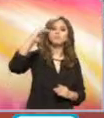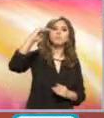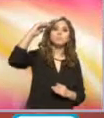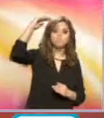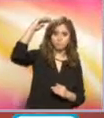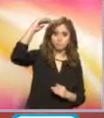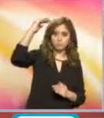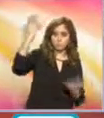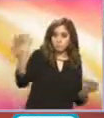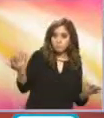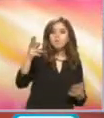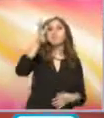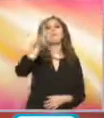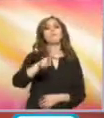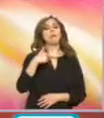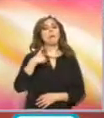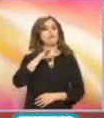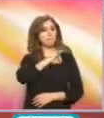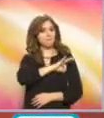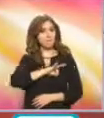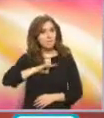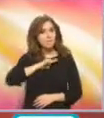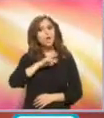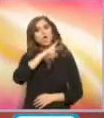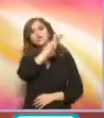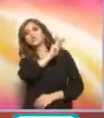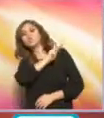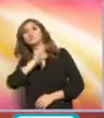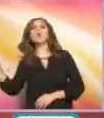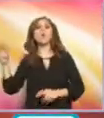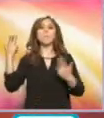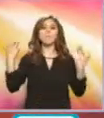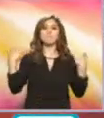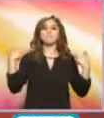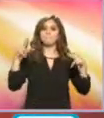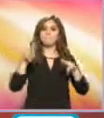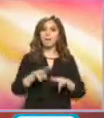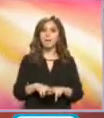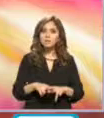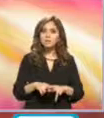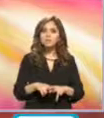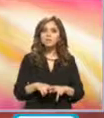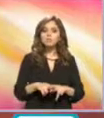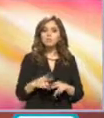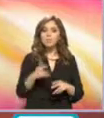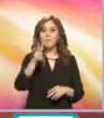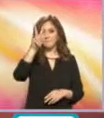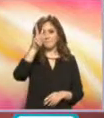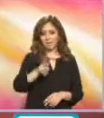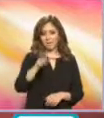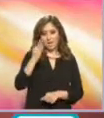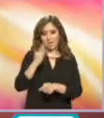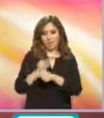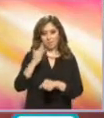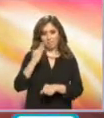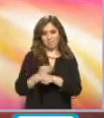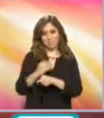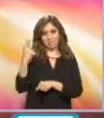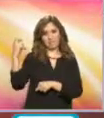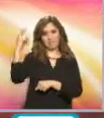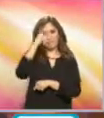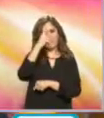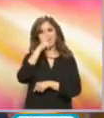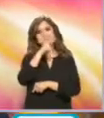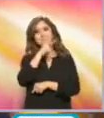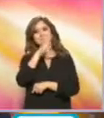felicito a mis colegas, felicito a todos los profesores. Creo que hoy se las estamos poniendo un poco más difícil. Sí. Entonces, mi